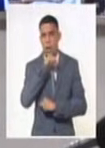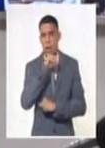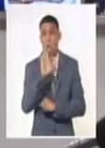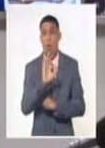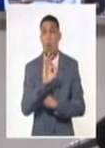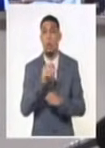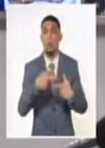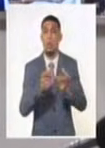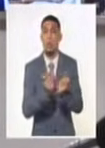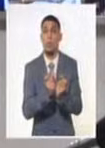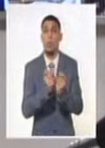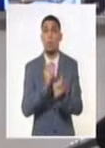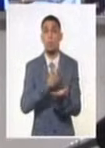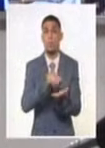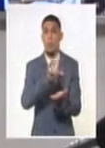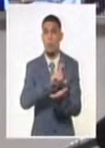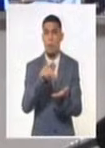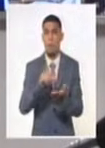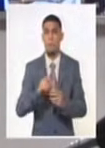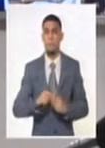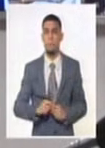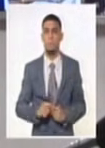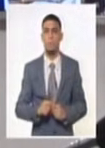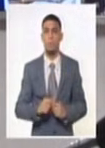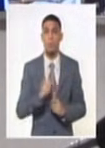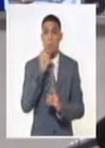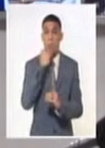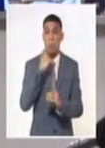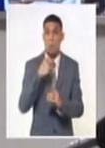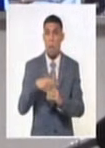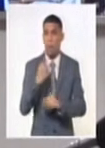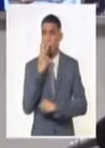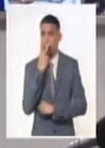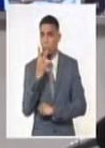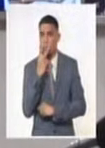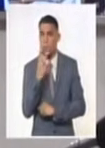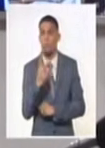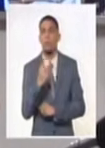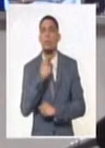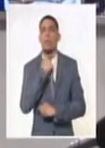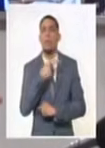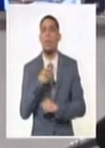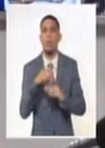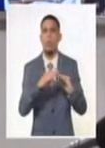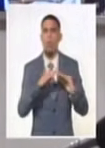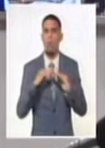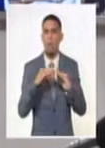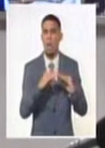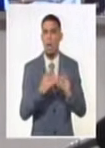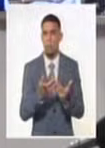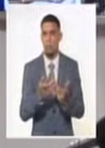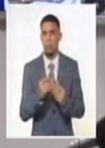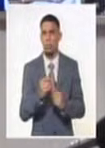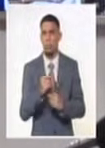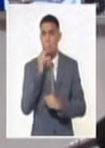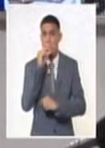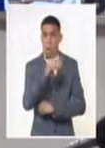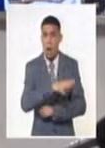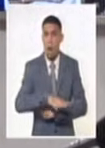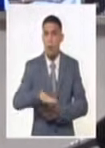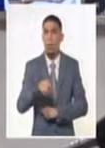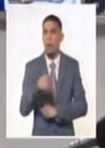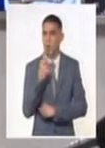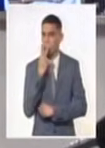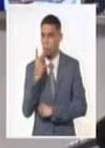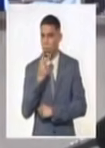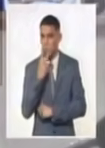es decir, hay que atenderlo todo con mucha... Y además están atendiendo tareas de prioridad de sus entornos sociocomunitarios, de cualquier tipo que requieran la atención de ellos,